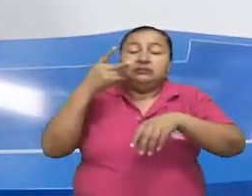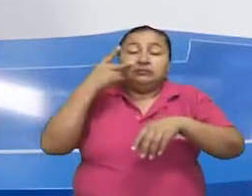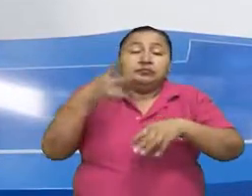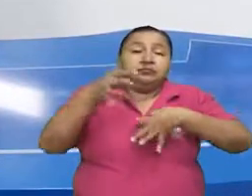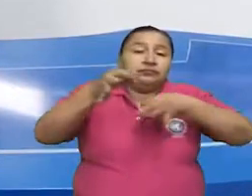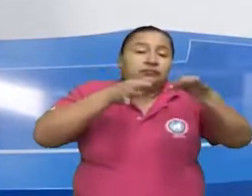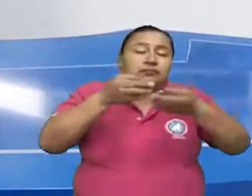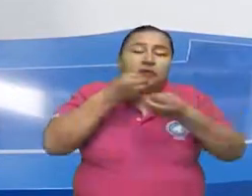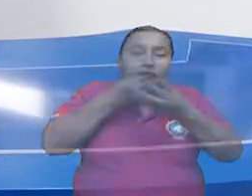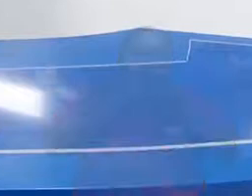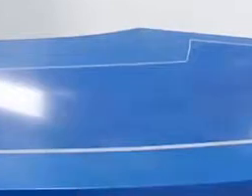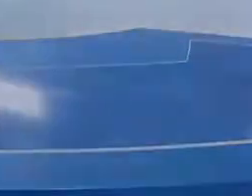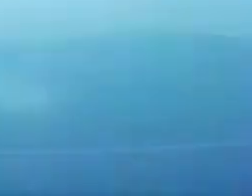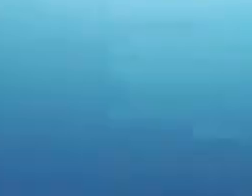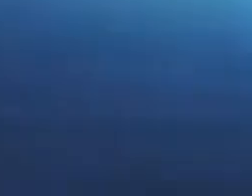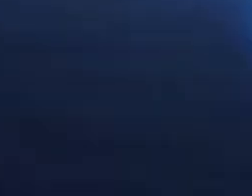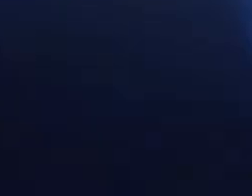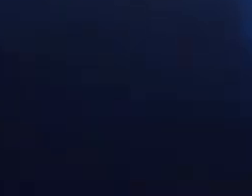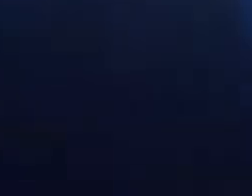detalles en el siguiente reporte.